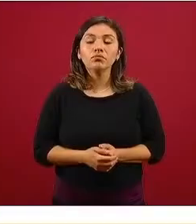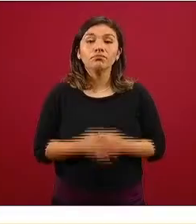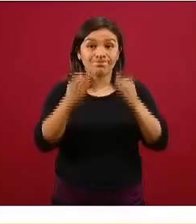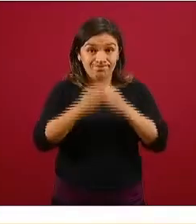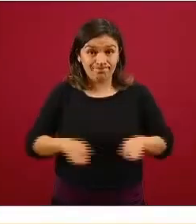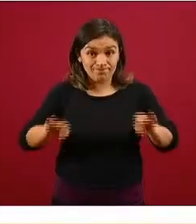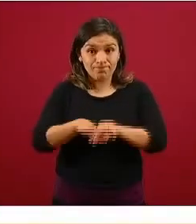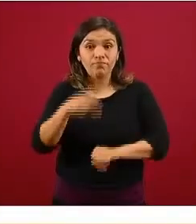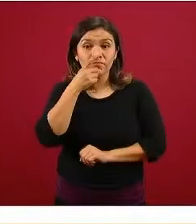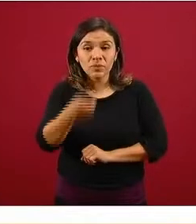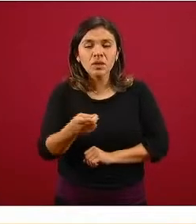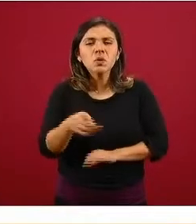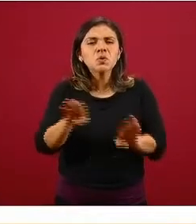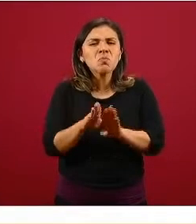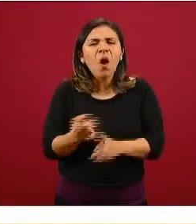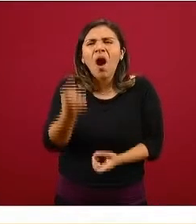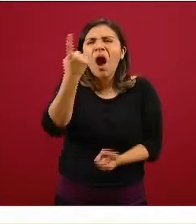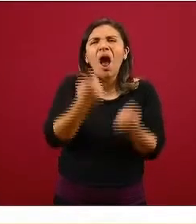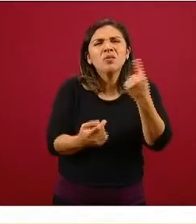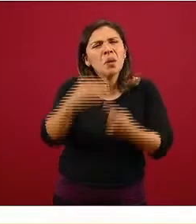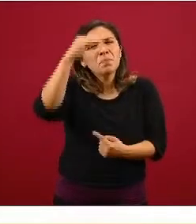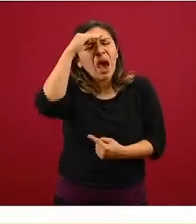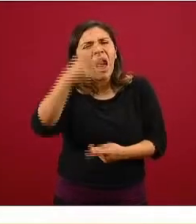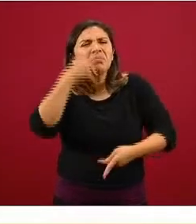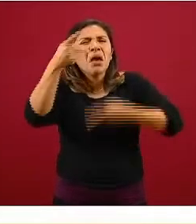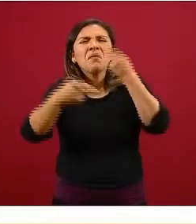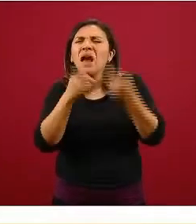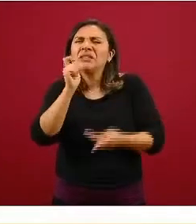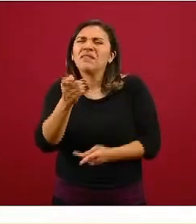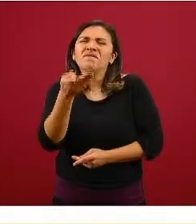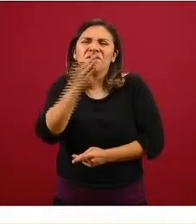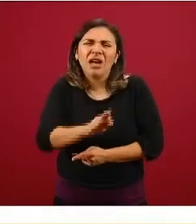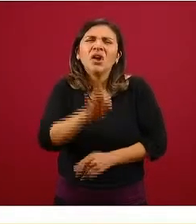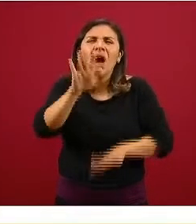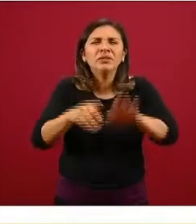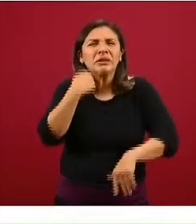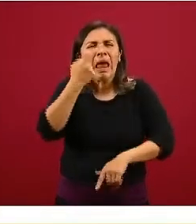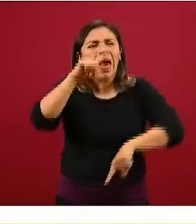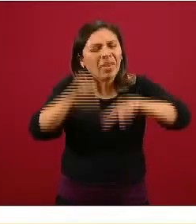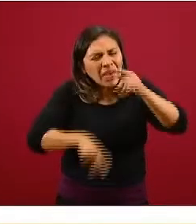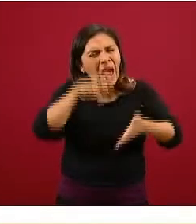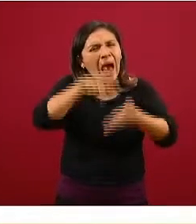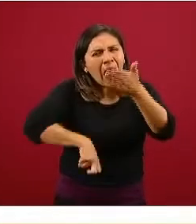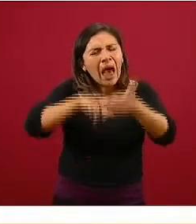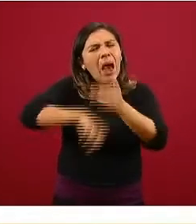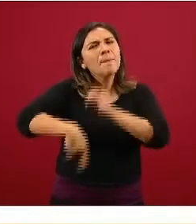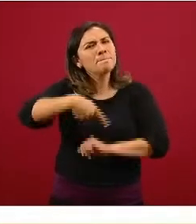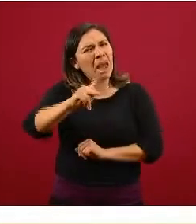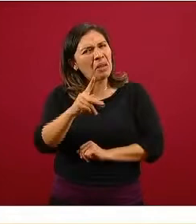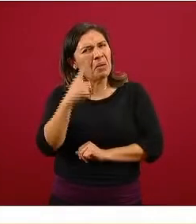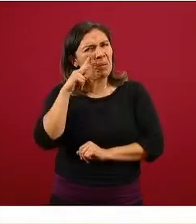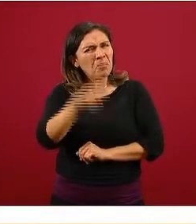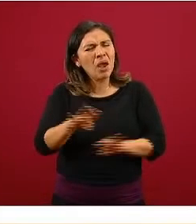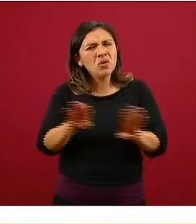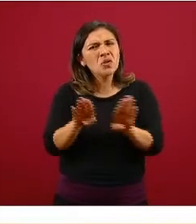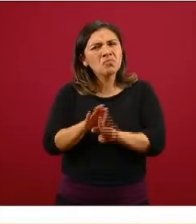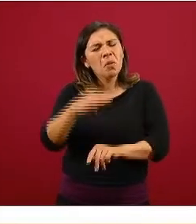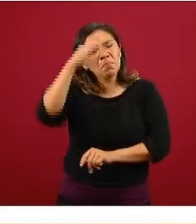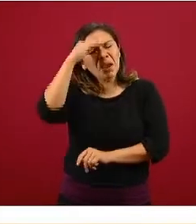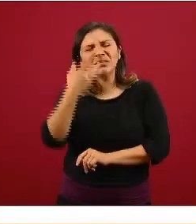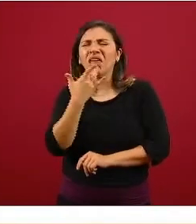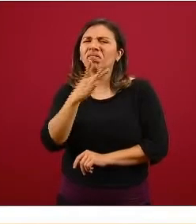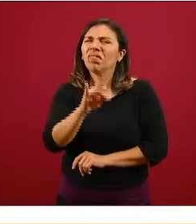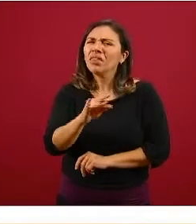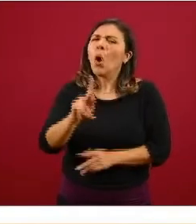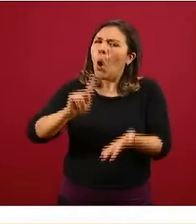Es importante hablar sobre algunos mitos, hemos tratado de corregirlos, pero es llamativo lo perniciosos que son porque